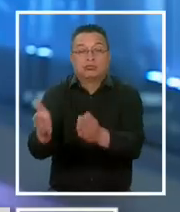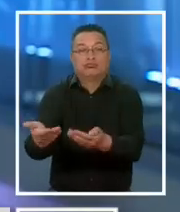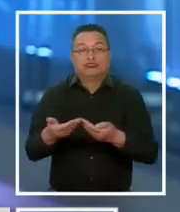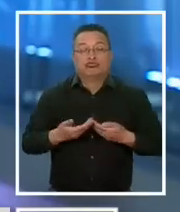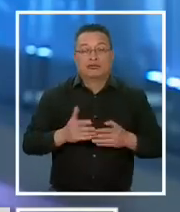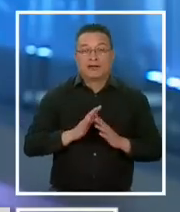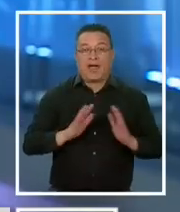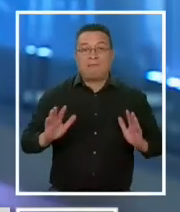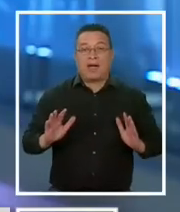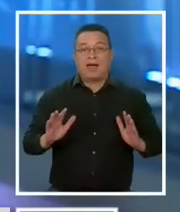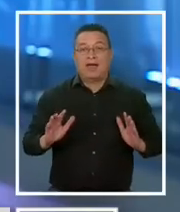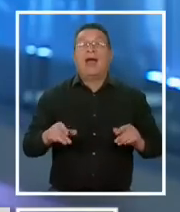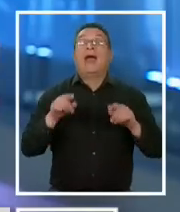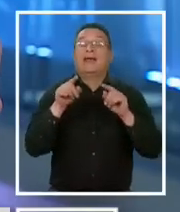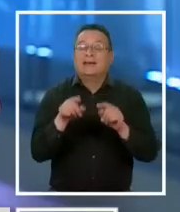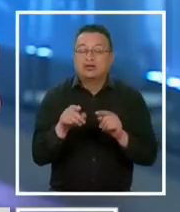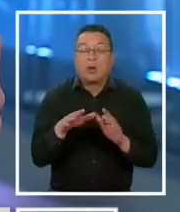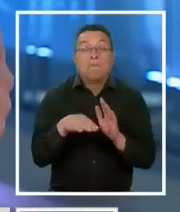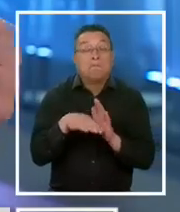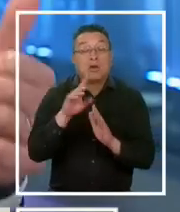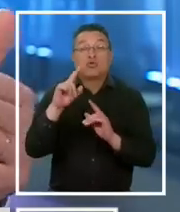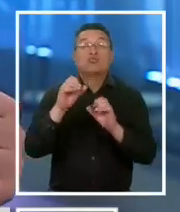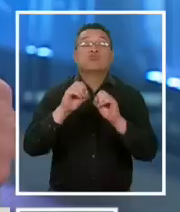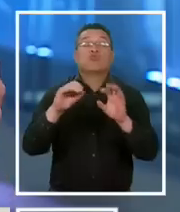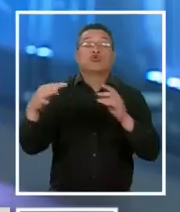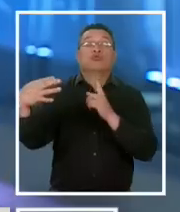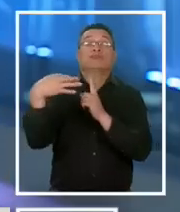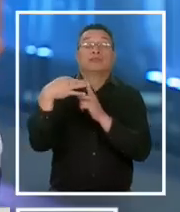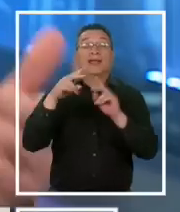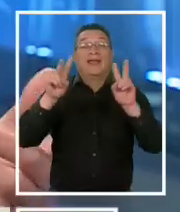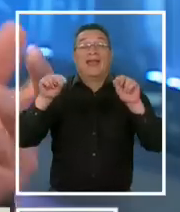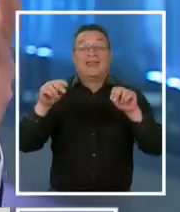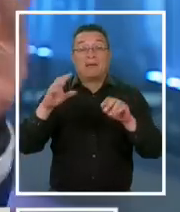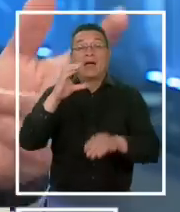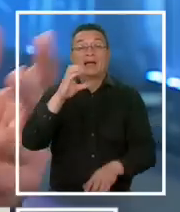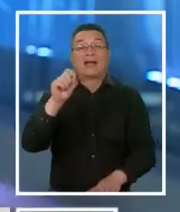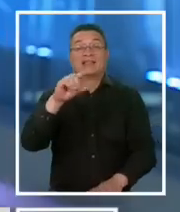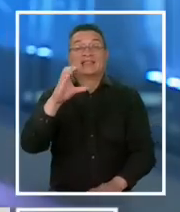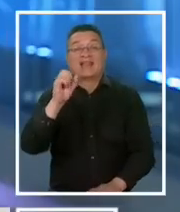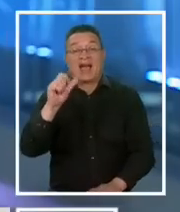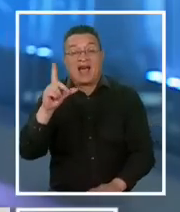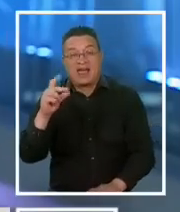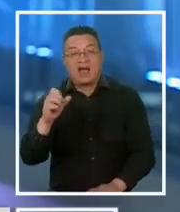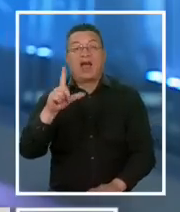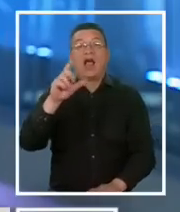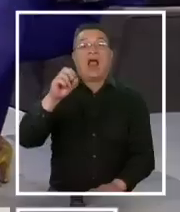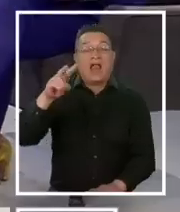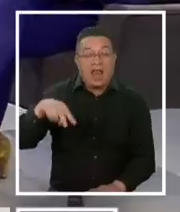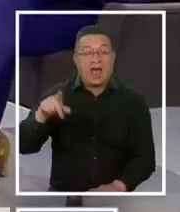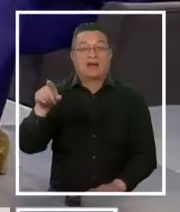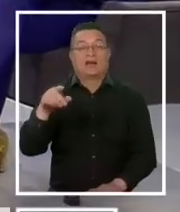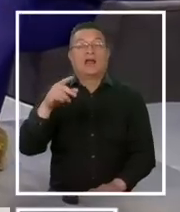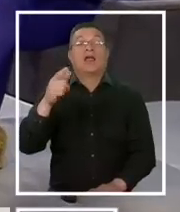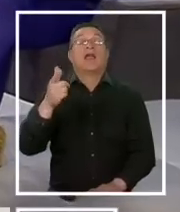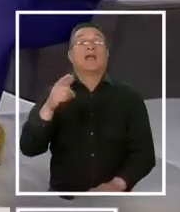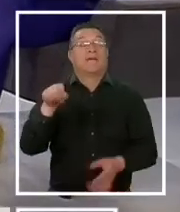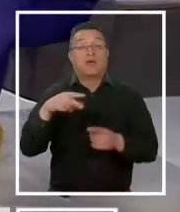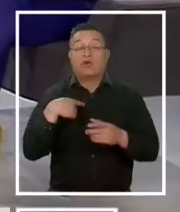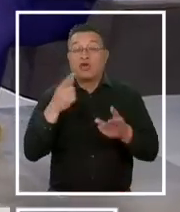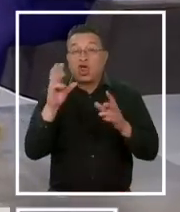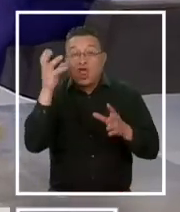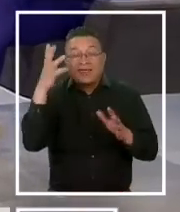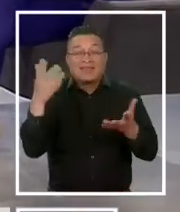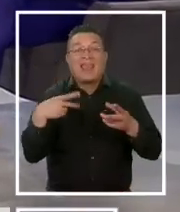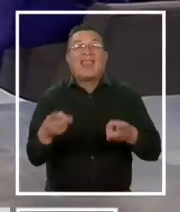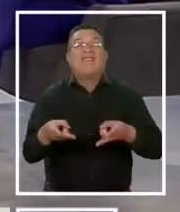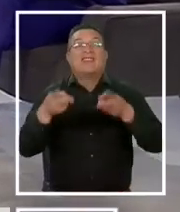una cuestión que es más importante que cuando hay muchas críticas como el caso farmacia en el caso en el caso Lan uno se da cuenta que no se entiende Lo que es el derecho penal